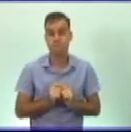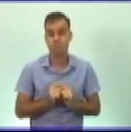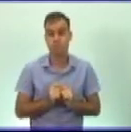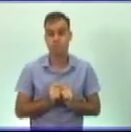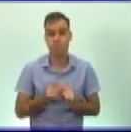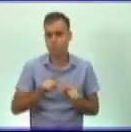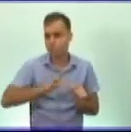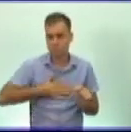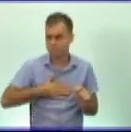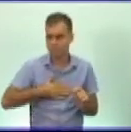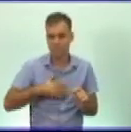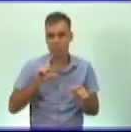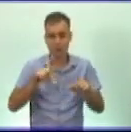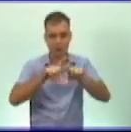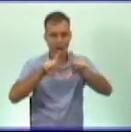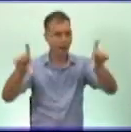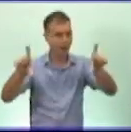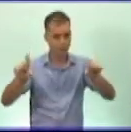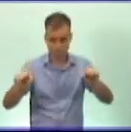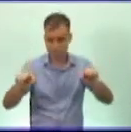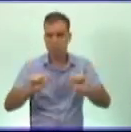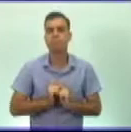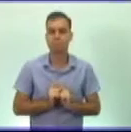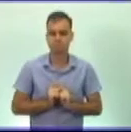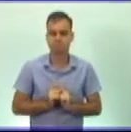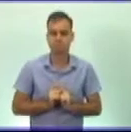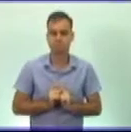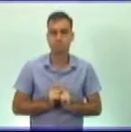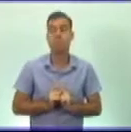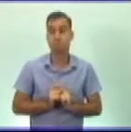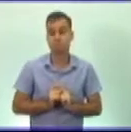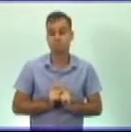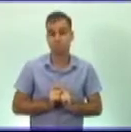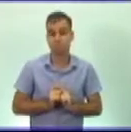es un rectángulo, que tiene como lados, observen ahí,